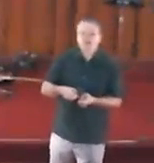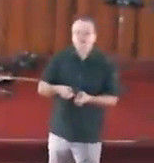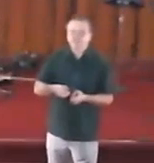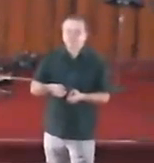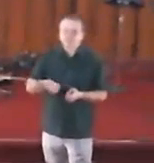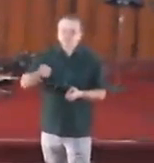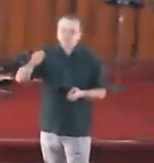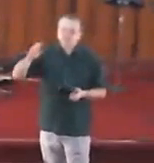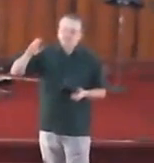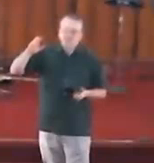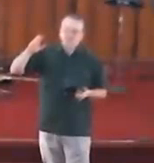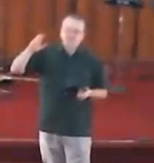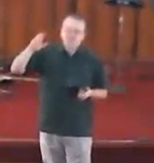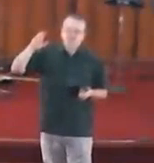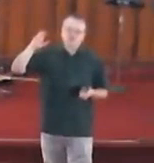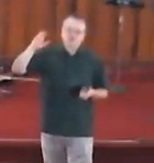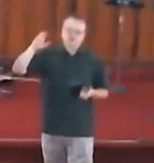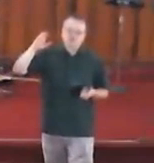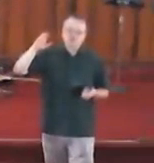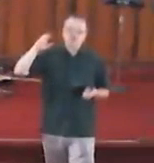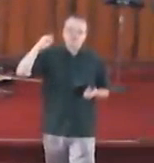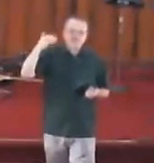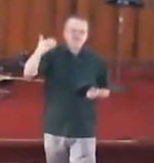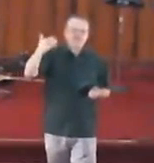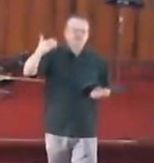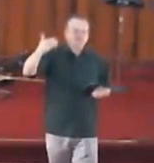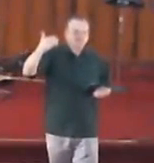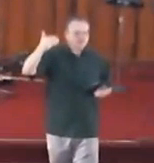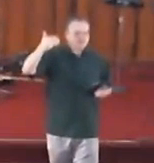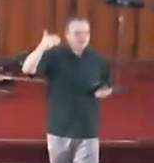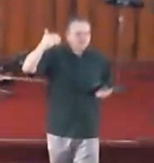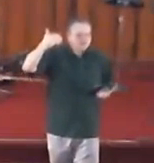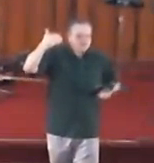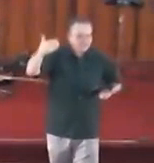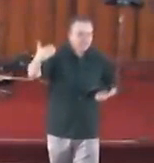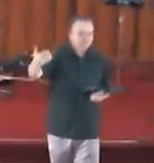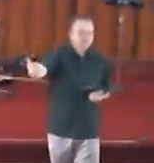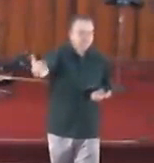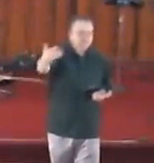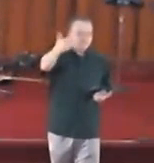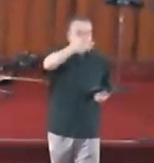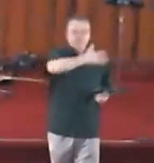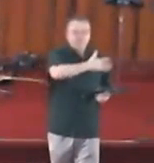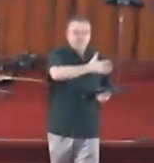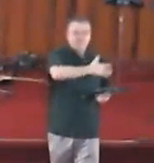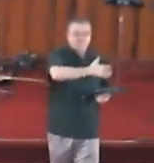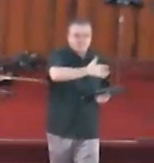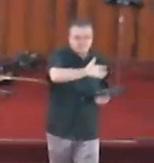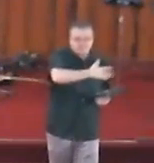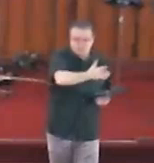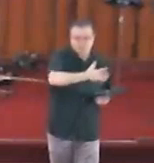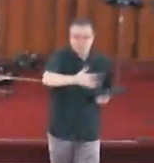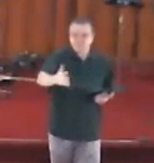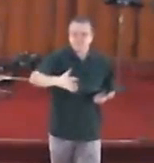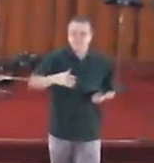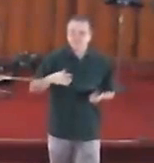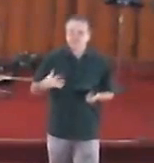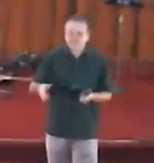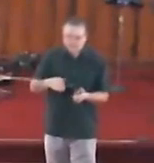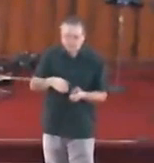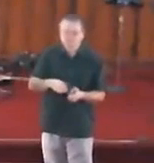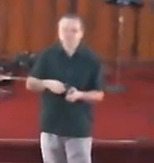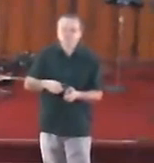Santo fue la promesa del poder vino desde que Jesús